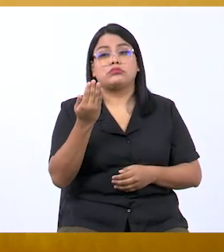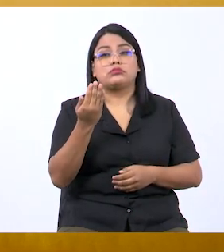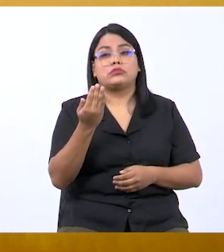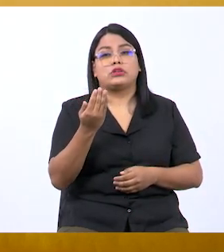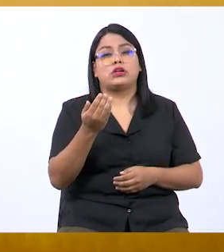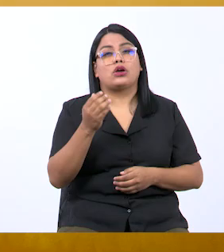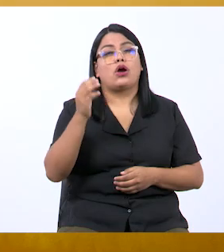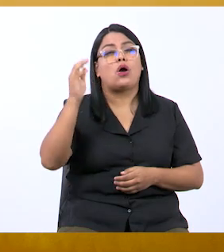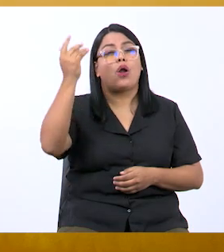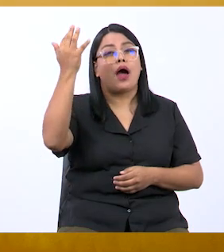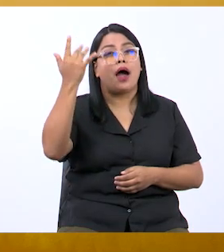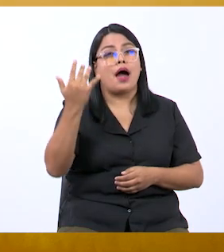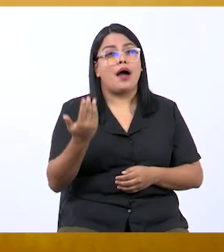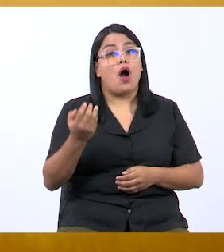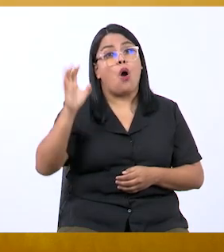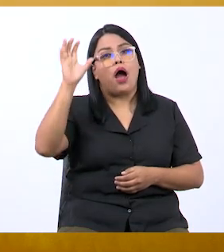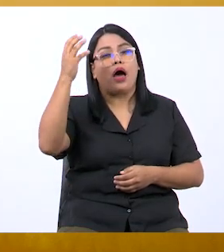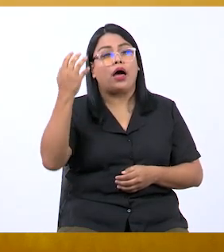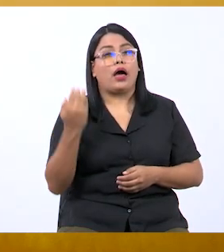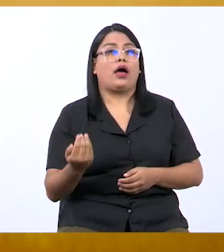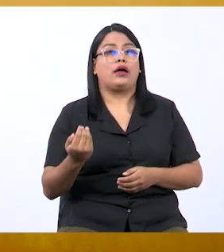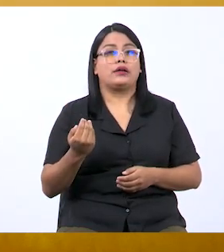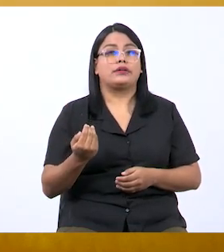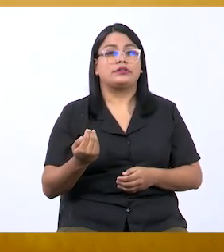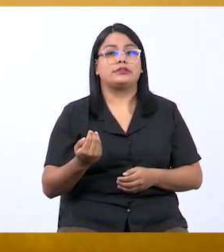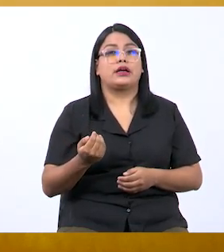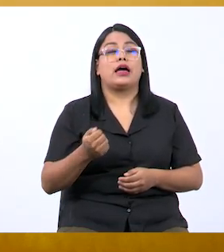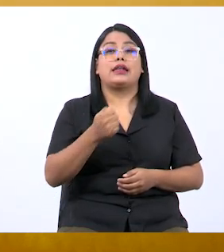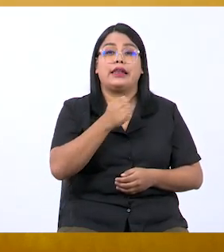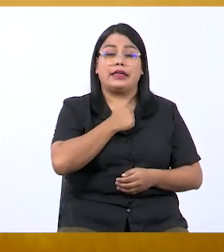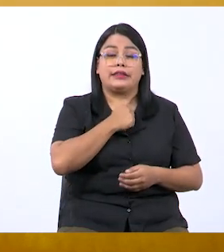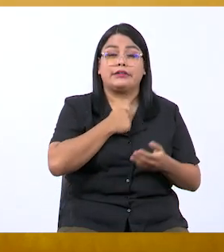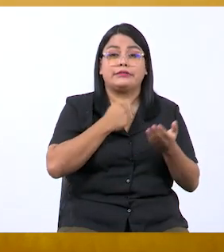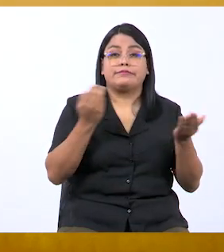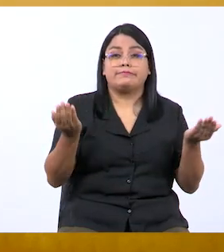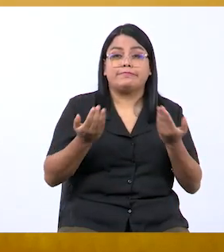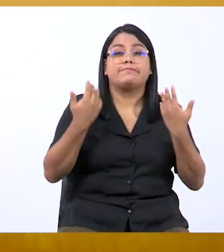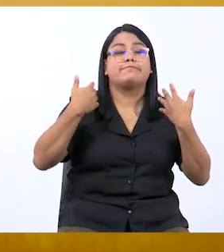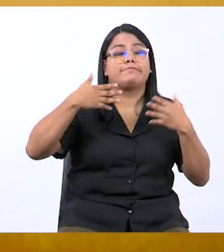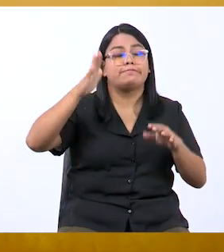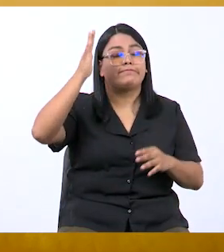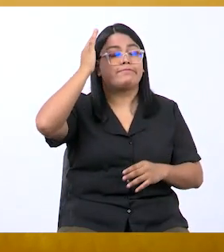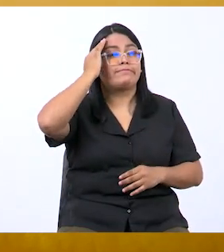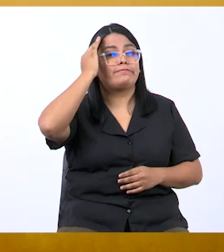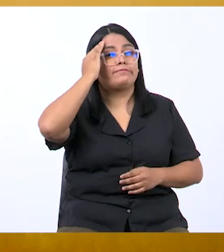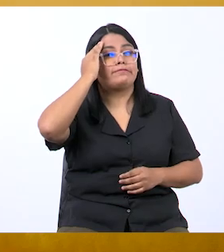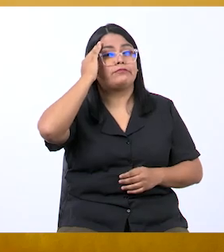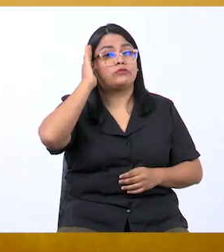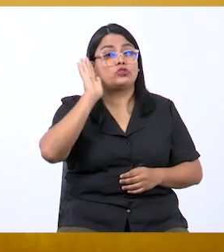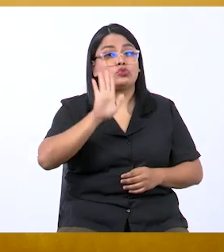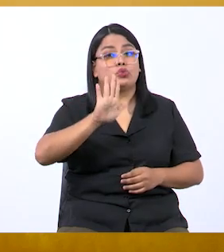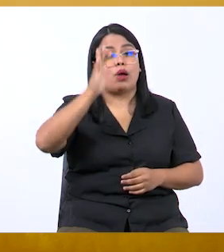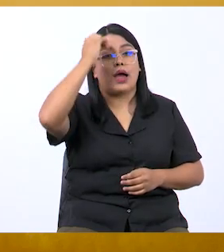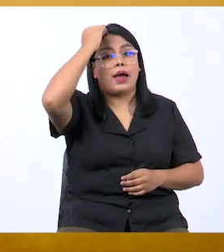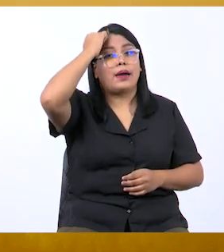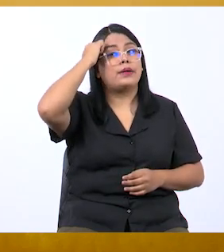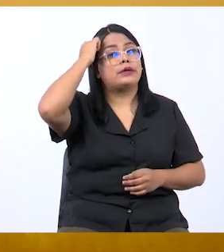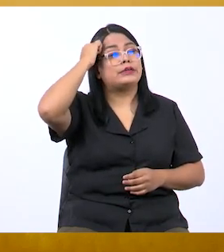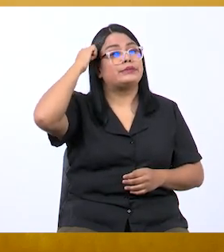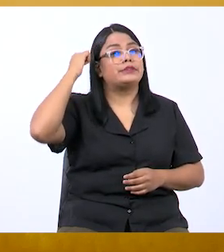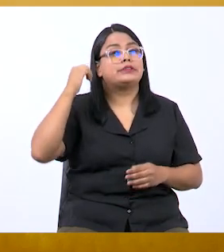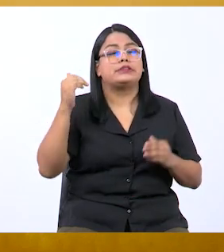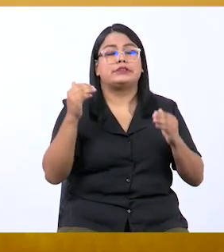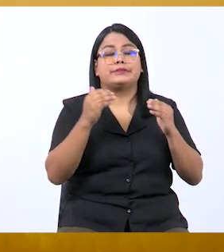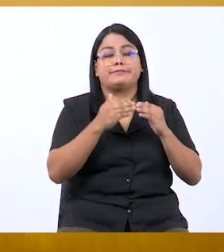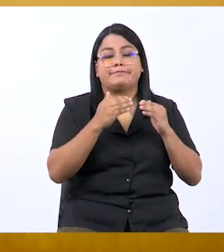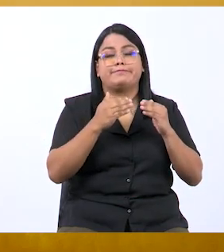un color amarillo para el producto de unidad. Es así que el estudiante desde el inicio conoce cuáles son sus aprendizajes